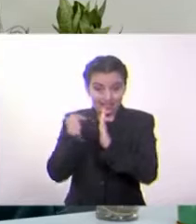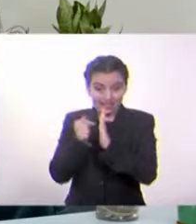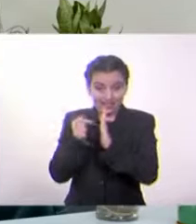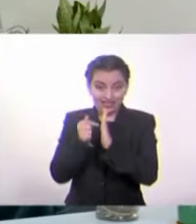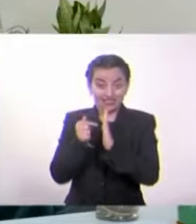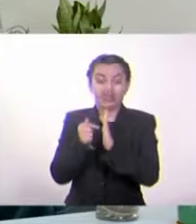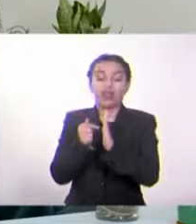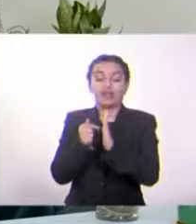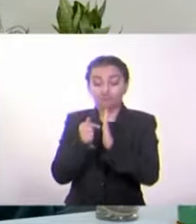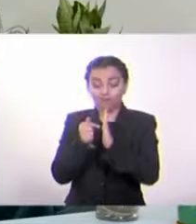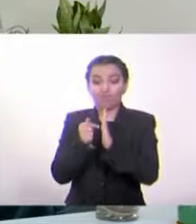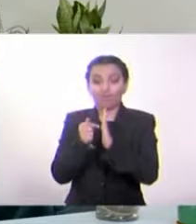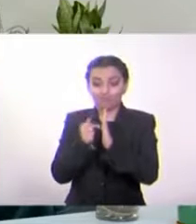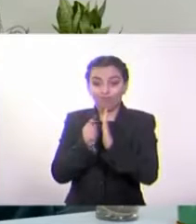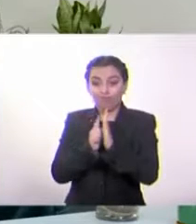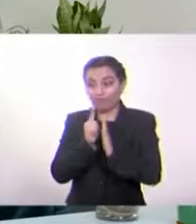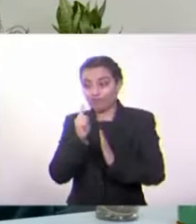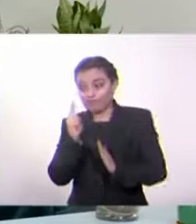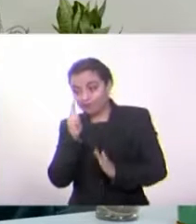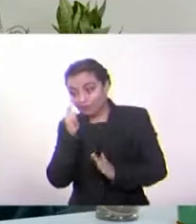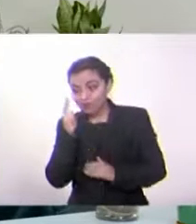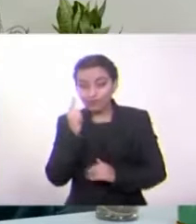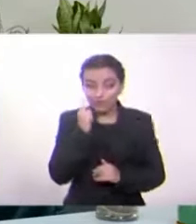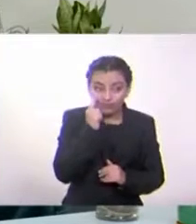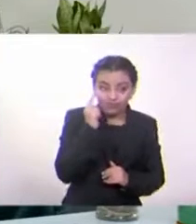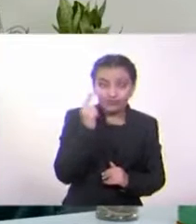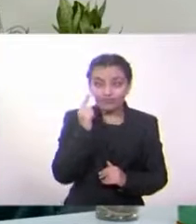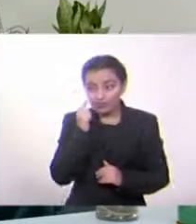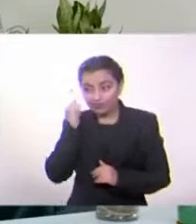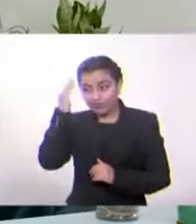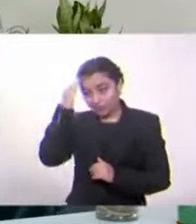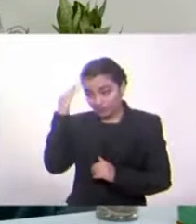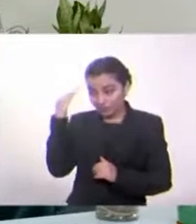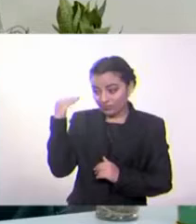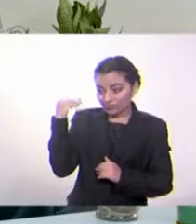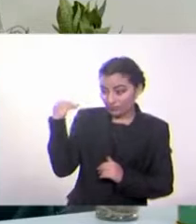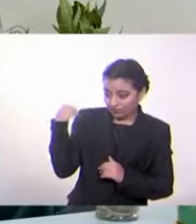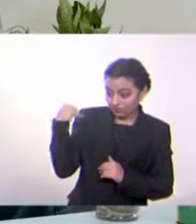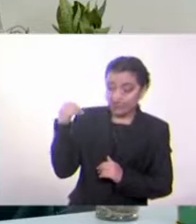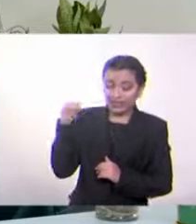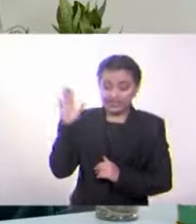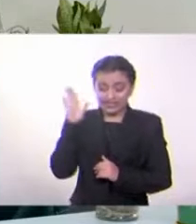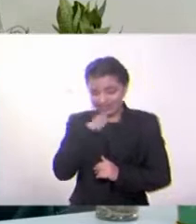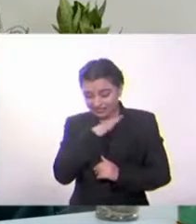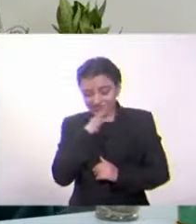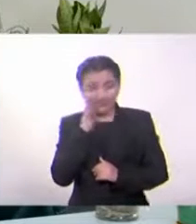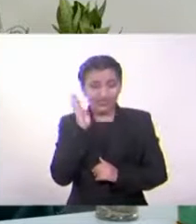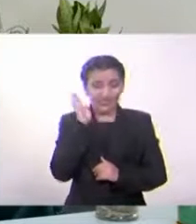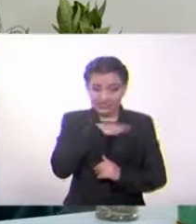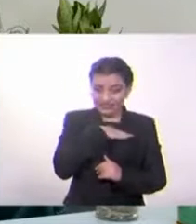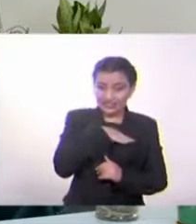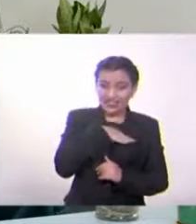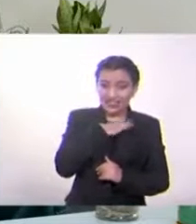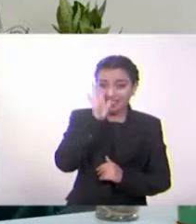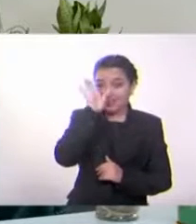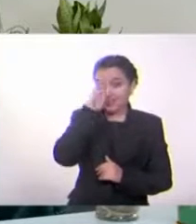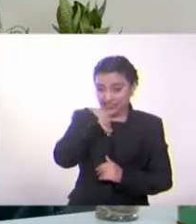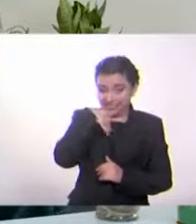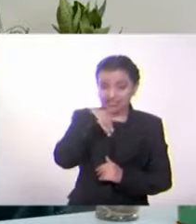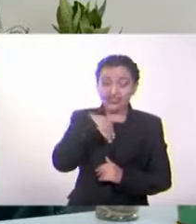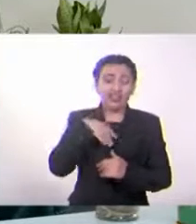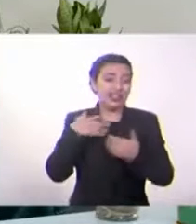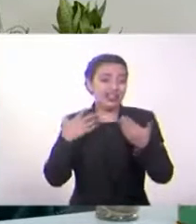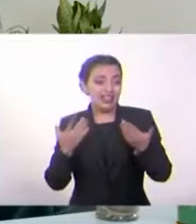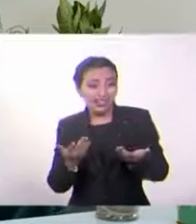y anda sufriendo buscando a su hijo Cipitín, que jamás lo va a encontrar, aunque algunos dicen que se encuentra